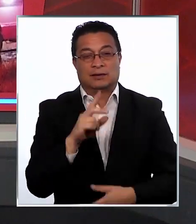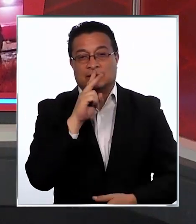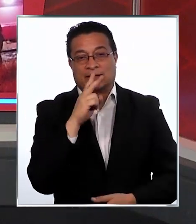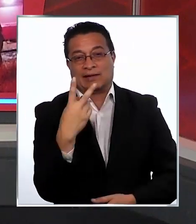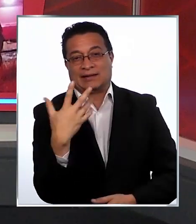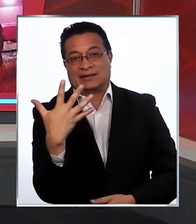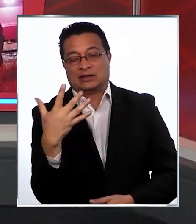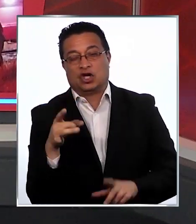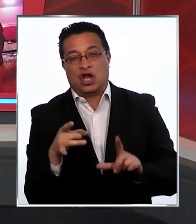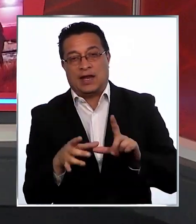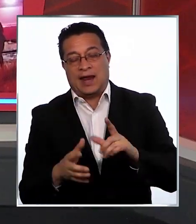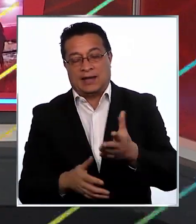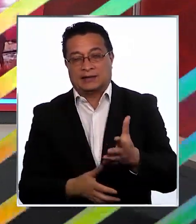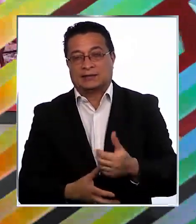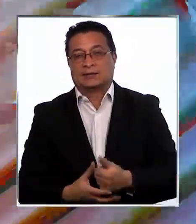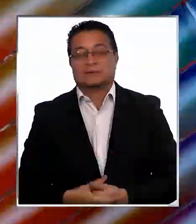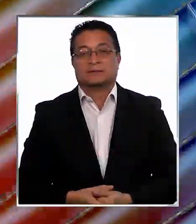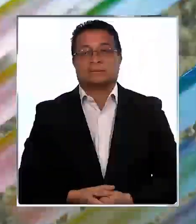Linares con el informe.